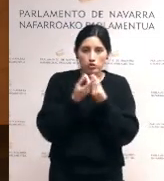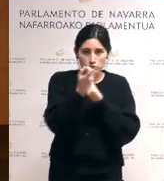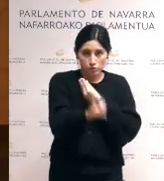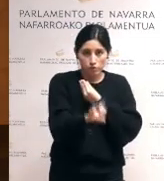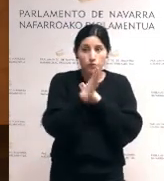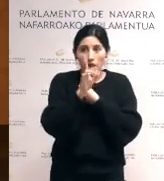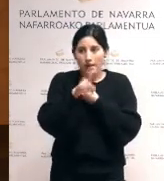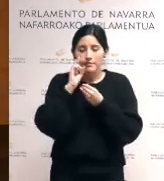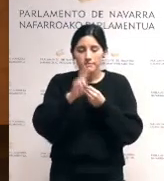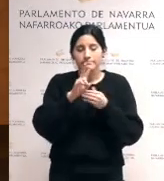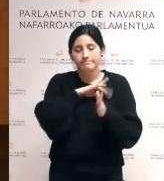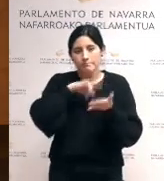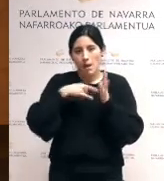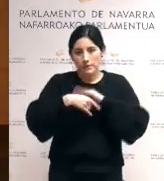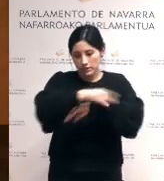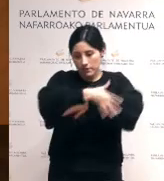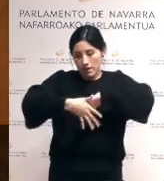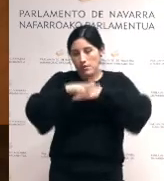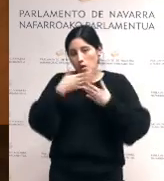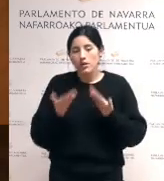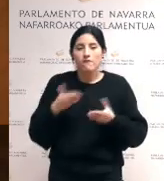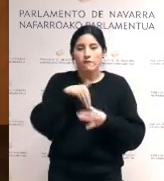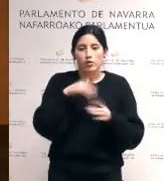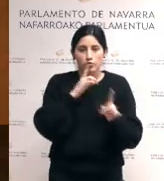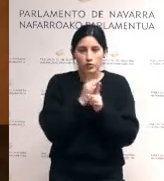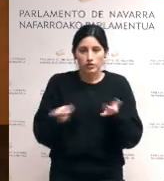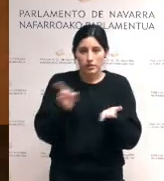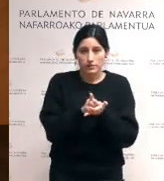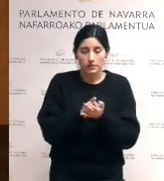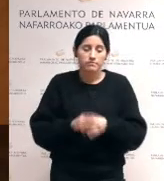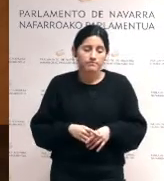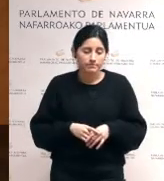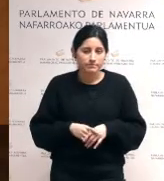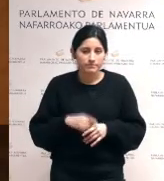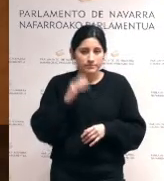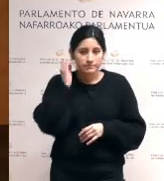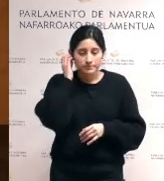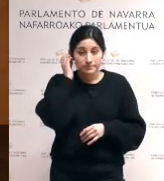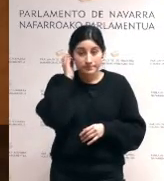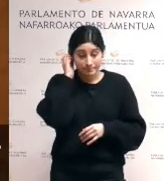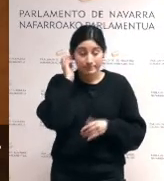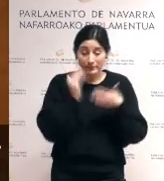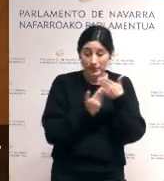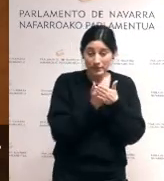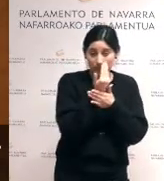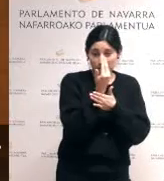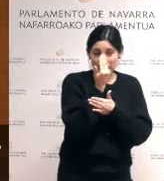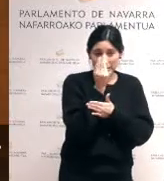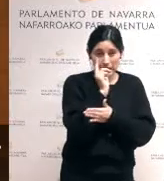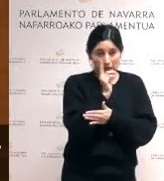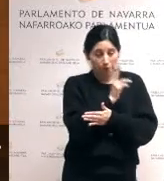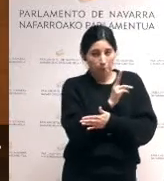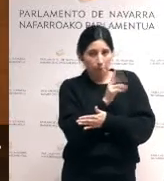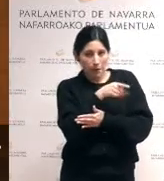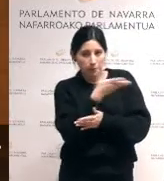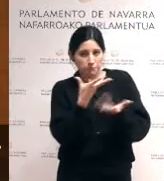transversal. También van a votar en contra. A ambos les hemos visto esta especialidad esta mañana, en el estudio de puestos de trabajo de los puestos de